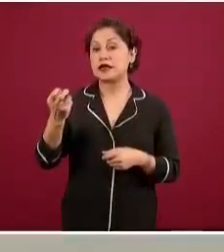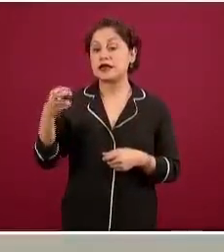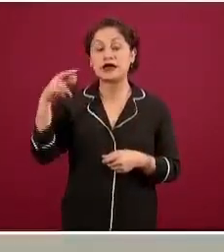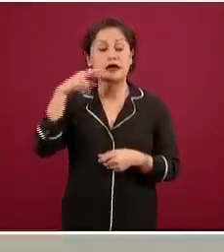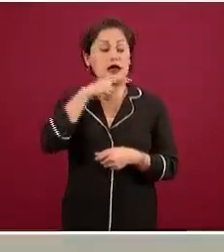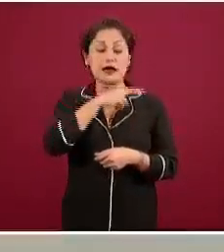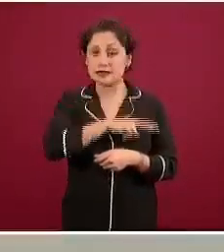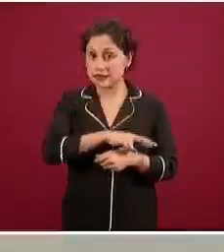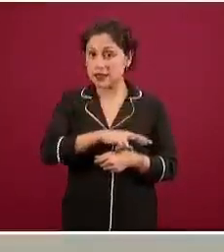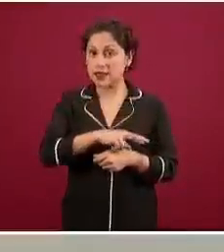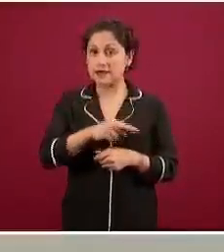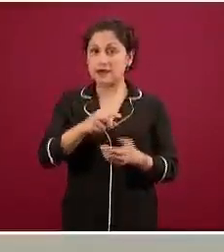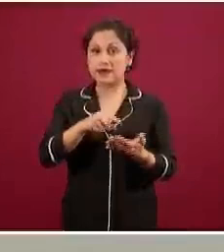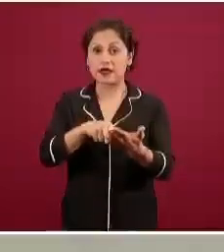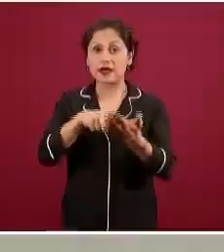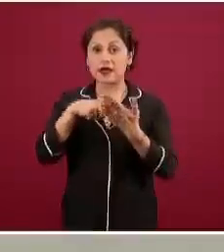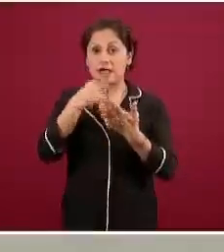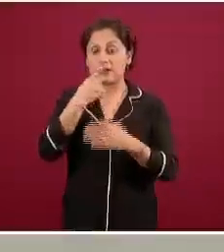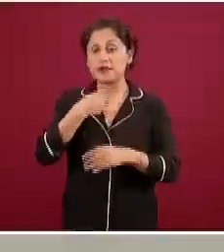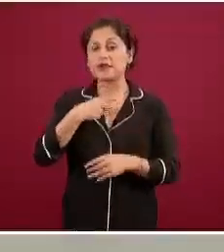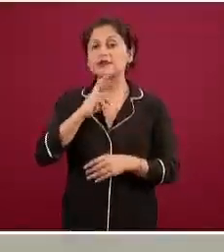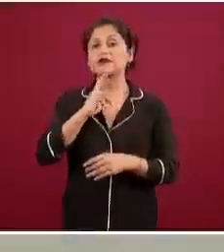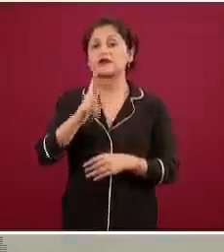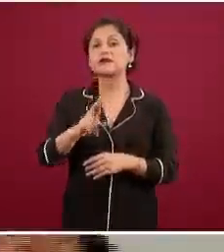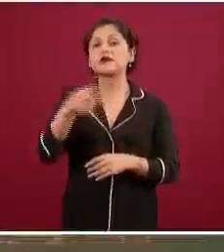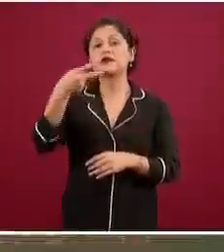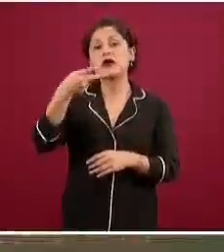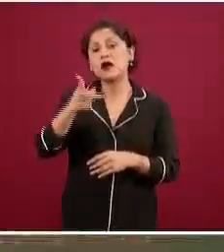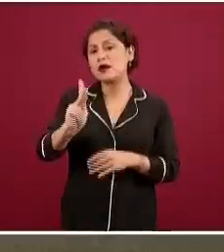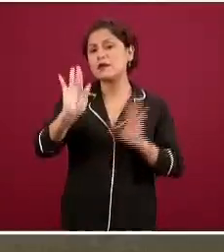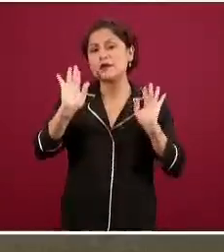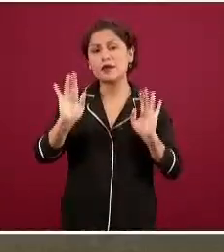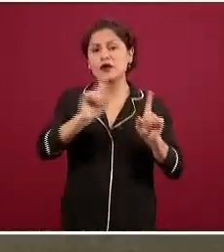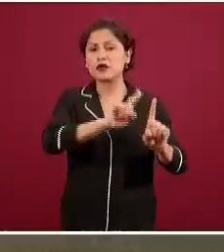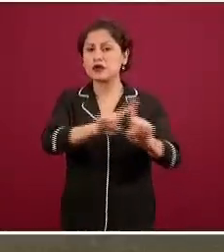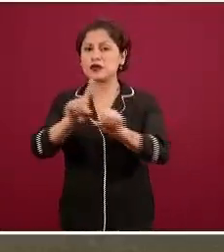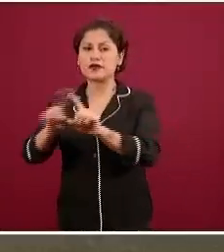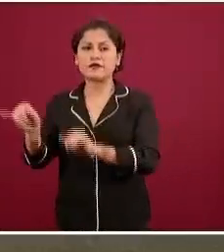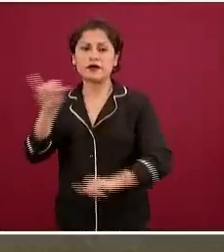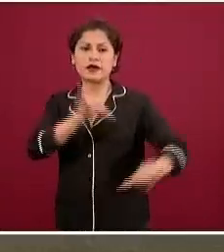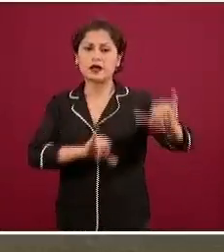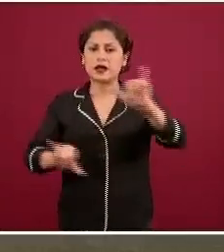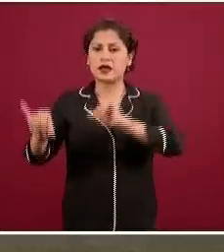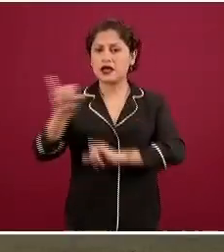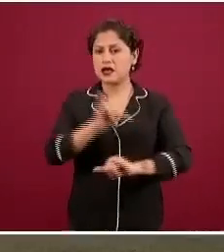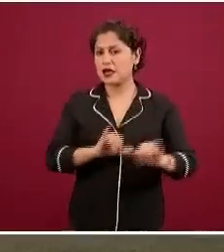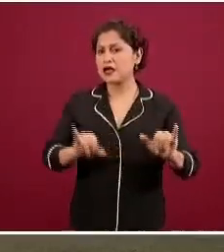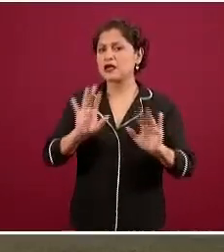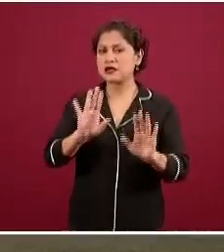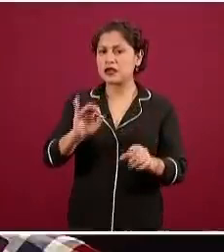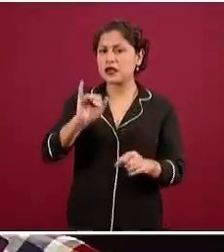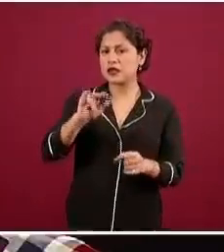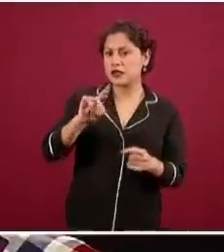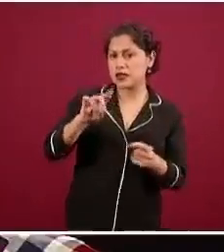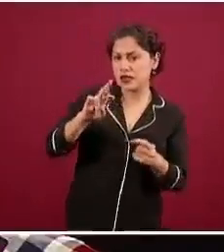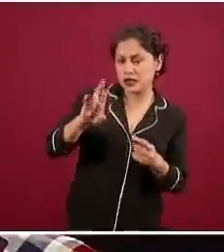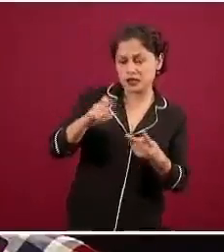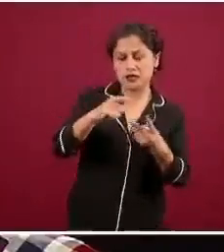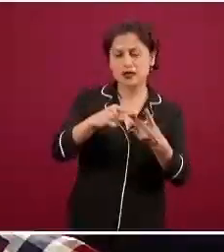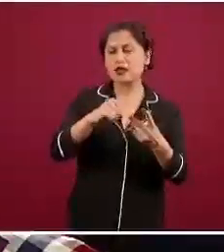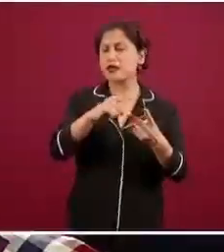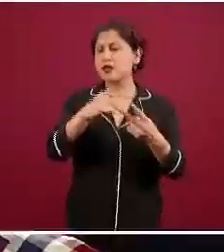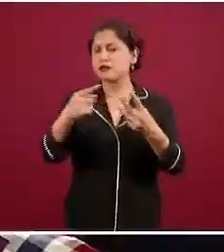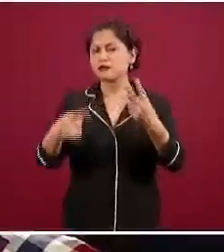pero tecnológicamente son idénticas a las que usamos en los 32 laboratorios estatales de salud pública, en el INDRE, en los laboratorios